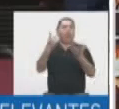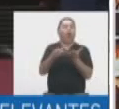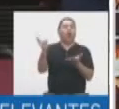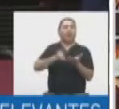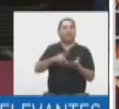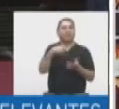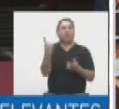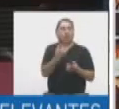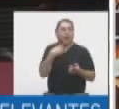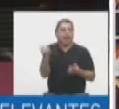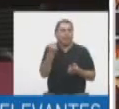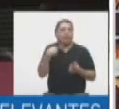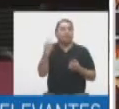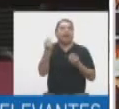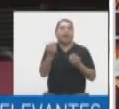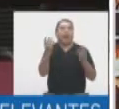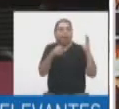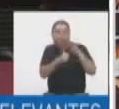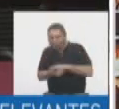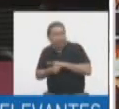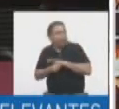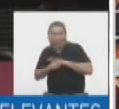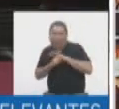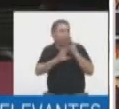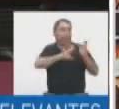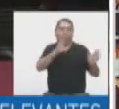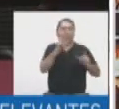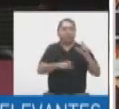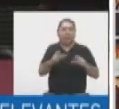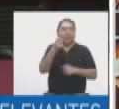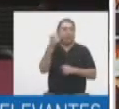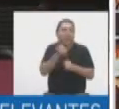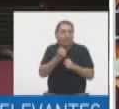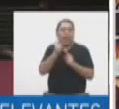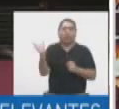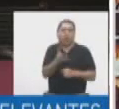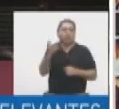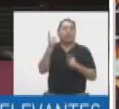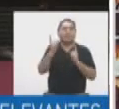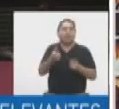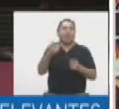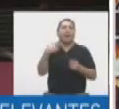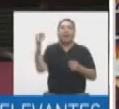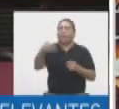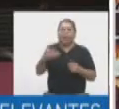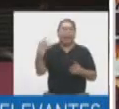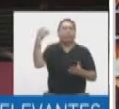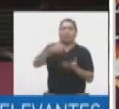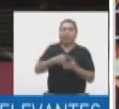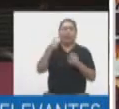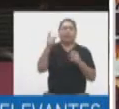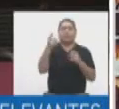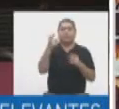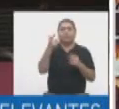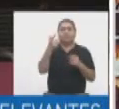ese aspecto No sí comparto digamos no hay no hay que generalizar hay de todo hay trabajadores eh Muy